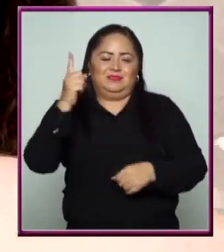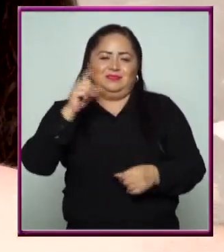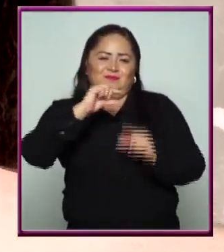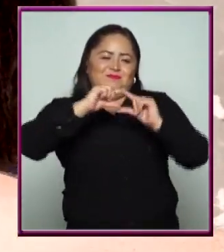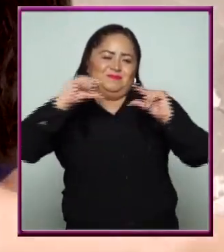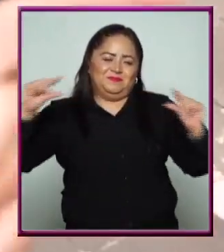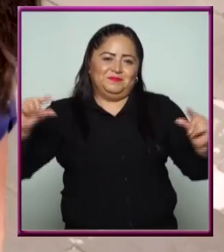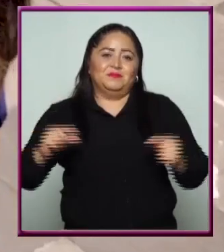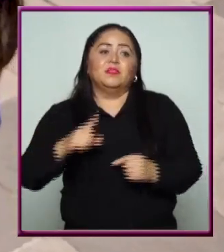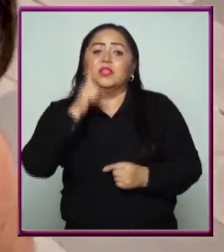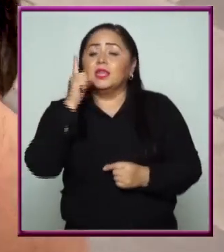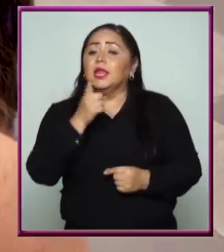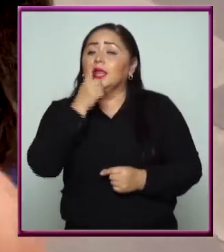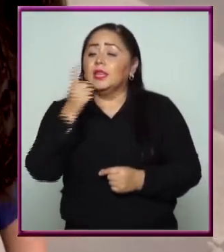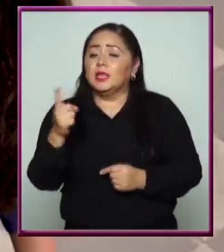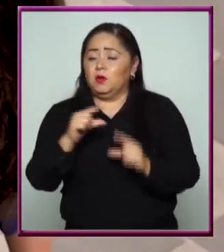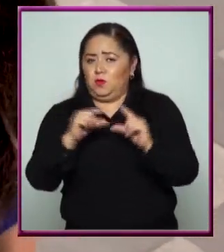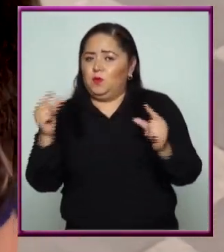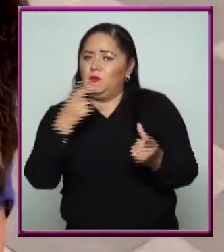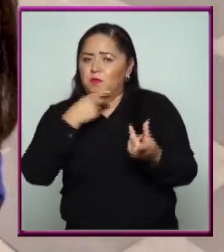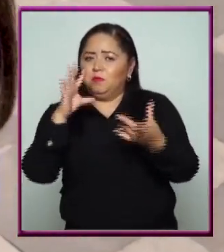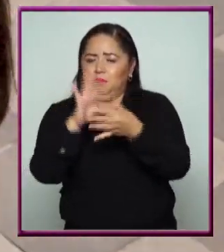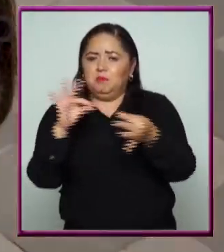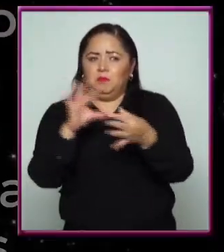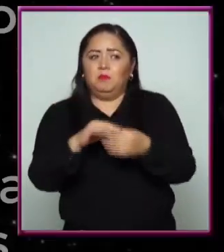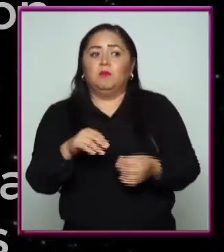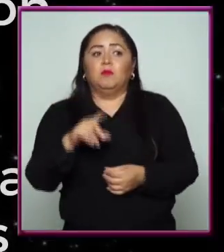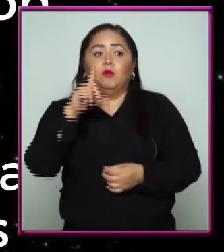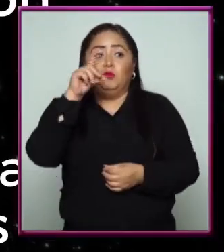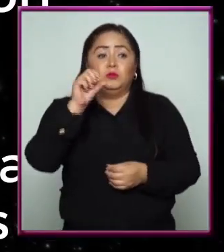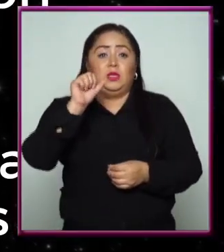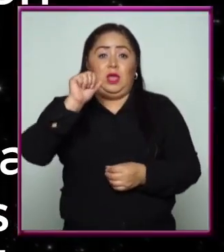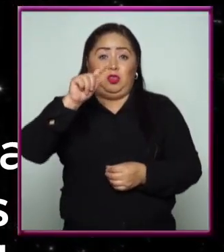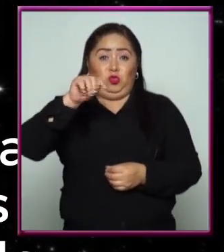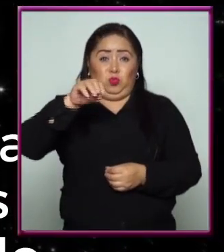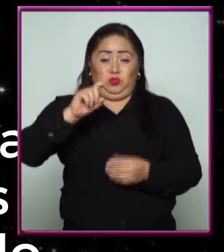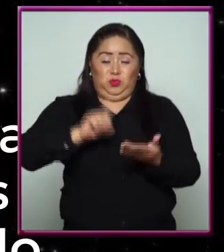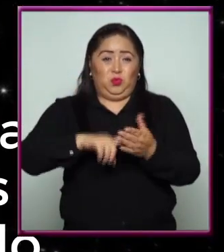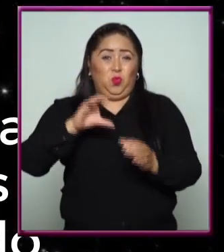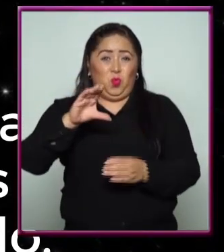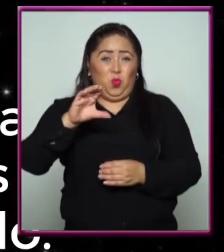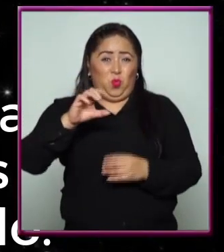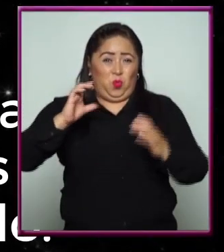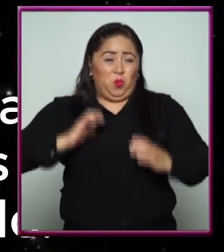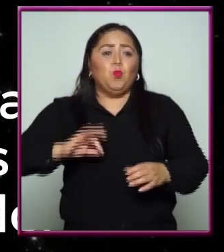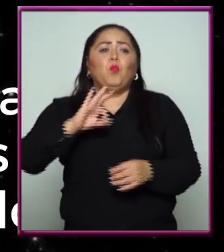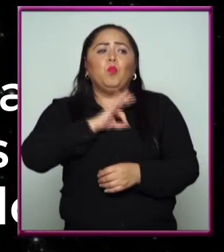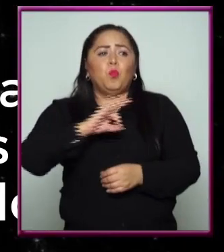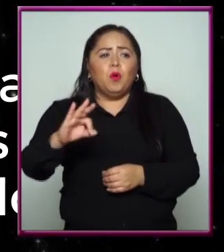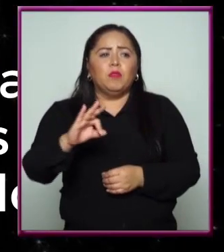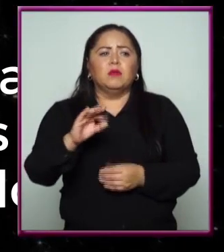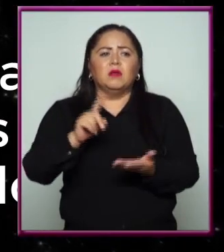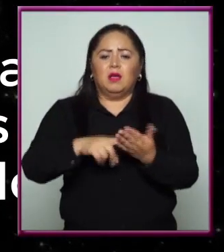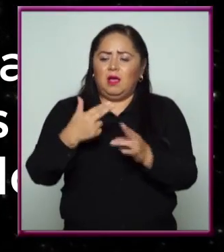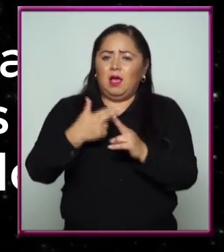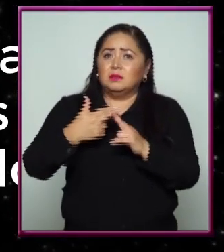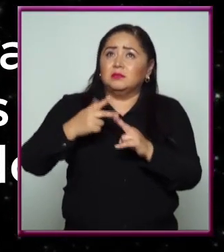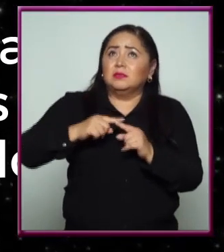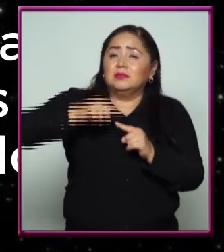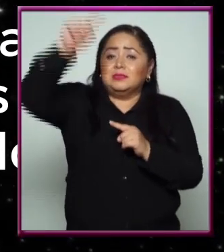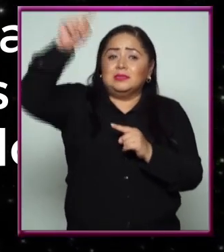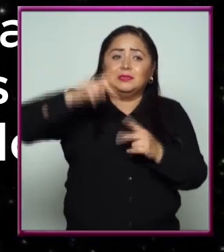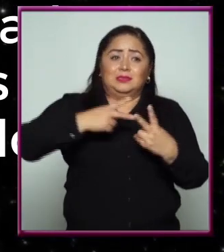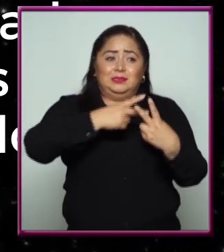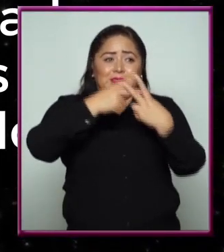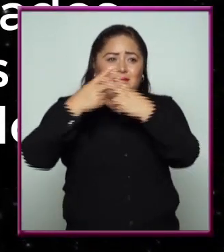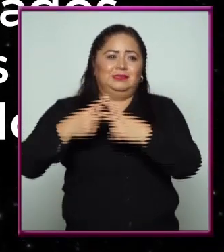Tyson, que dijo lo siguiente, fíjate muy bien: los átomos en nuestros cuerpos pueden ser rastreados hasta las estrellas que